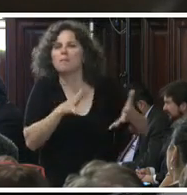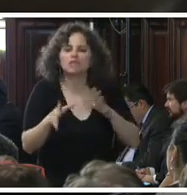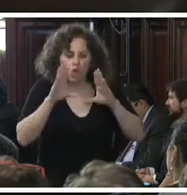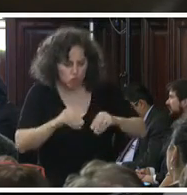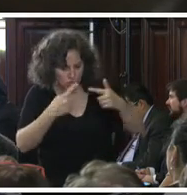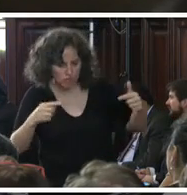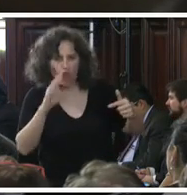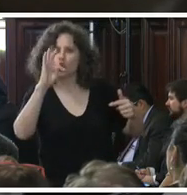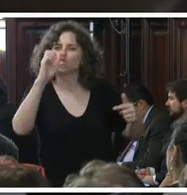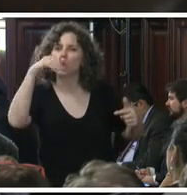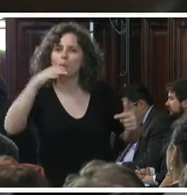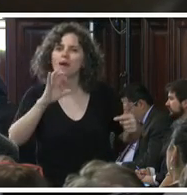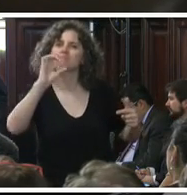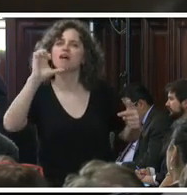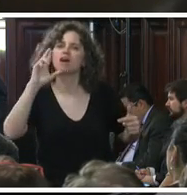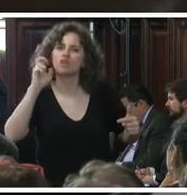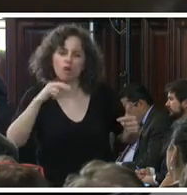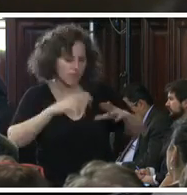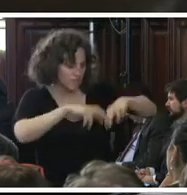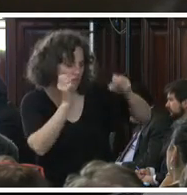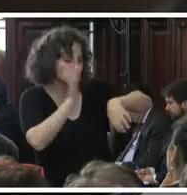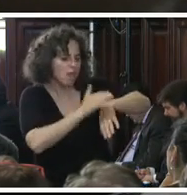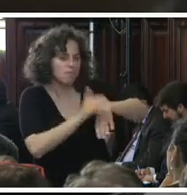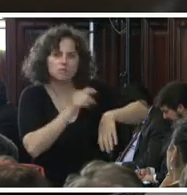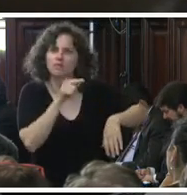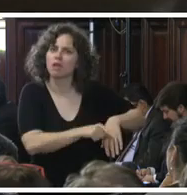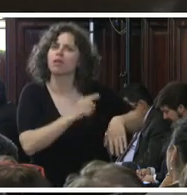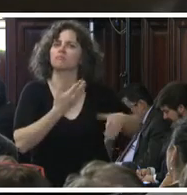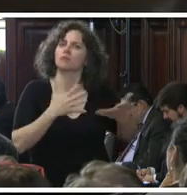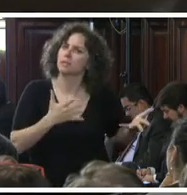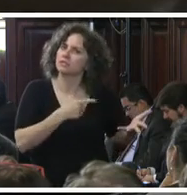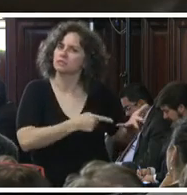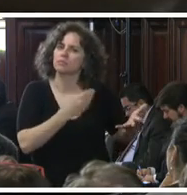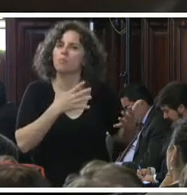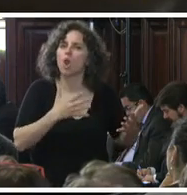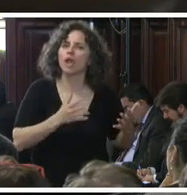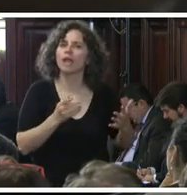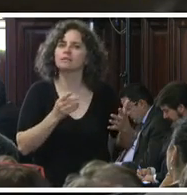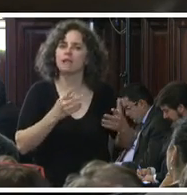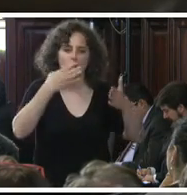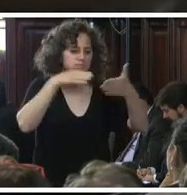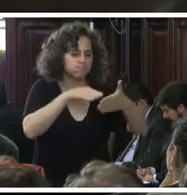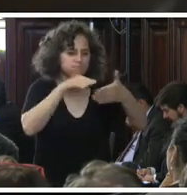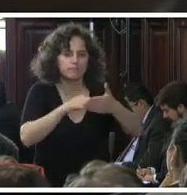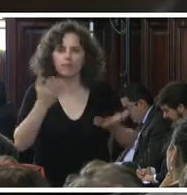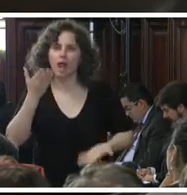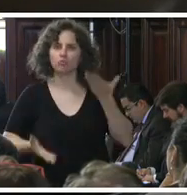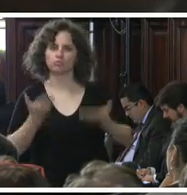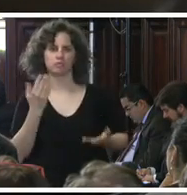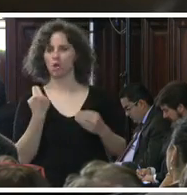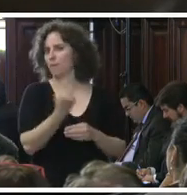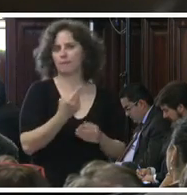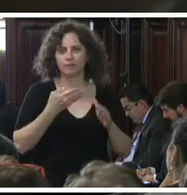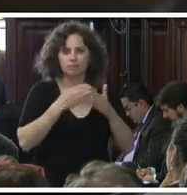con tomaron con la investigación de su la posibilidad aparente por lo que sería la obstrucción de la justicia